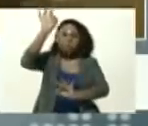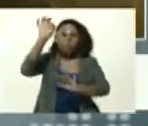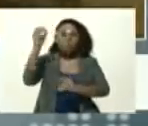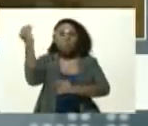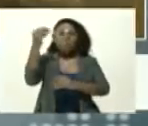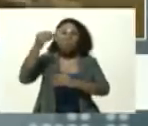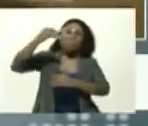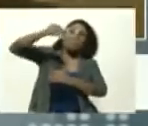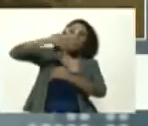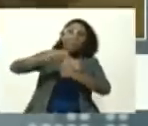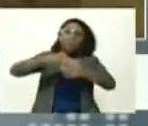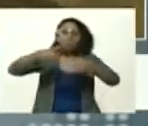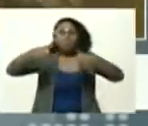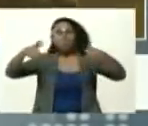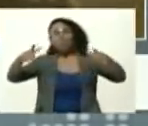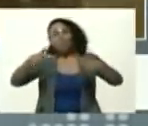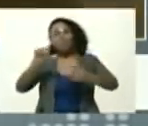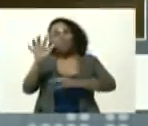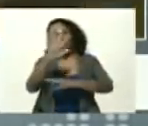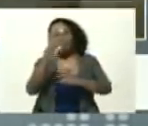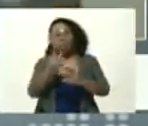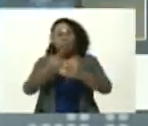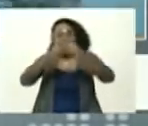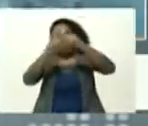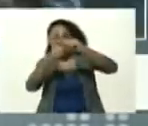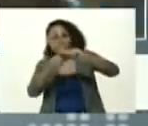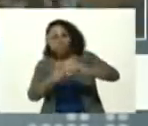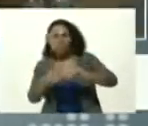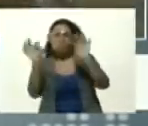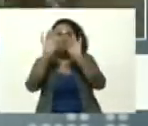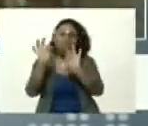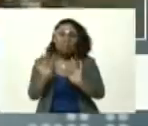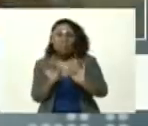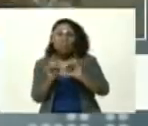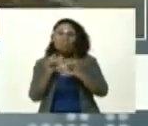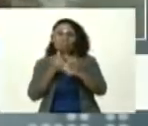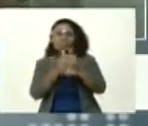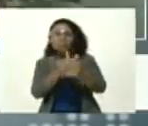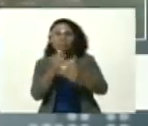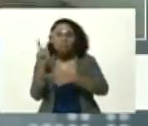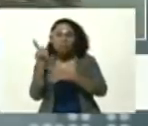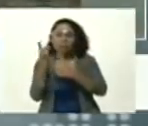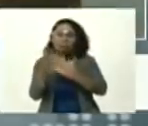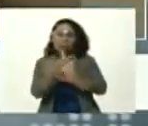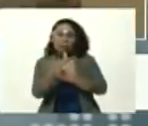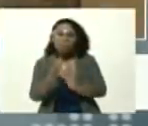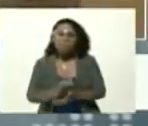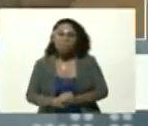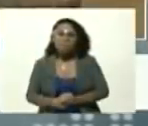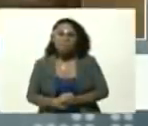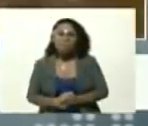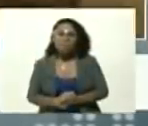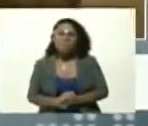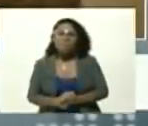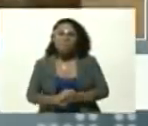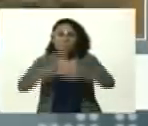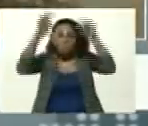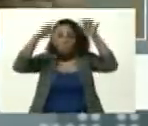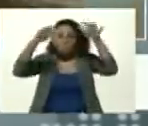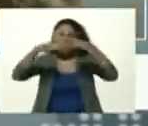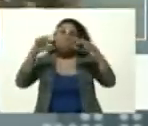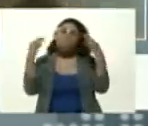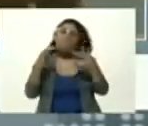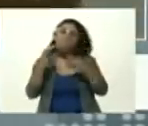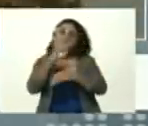Metro cuadrado, se calcula, tienen una forma de cálculo y de seguimiento. Metro cuadrado. Una lluvia normal,